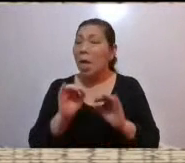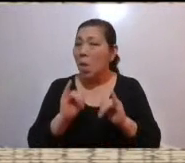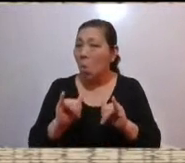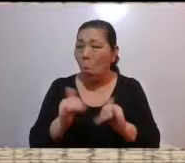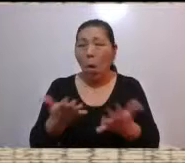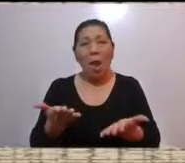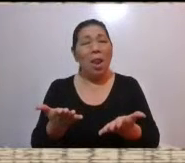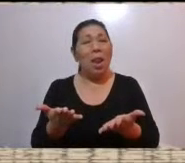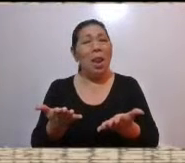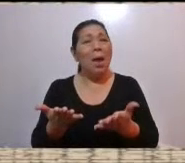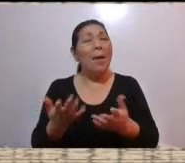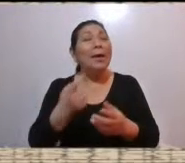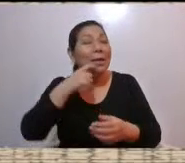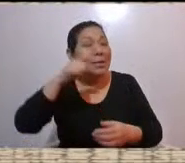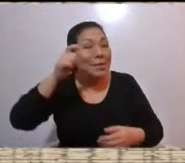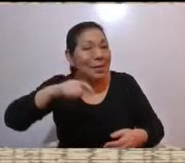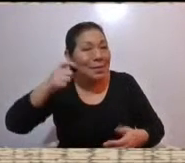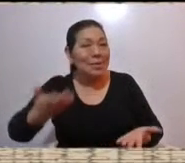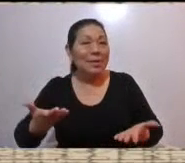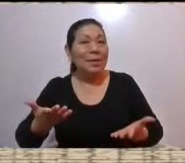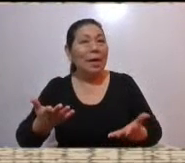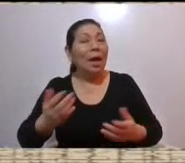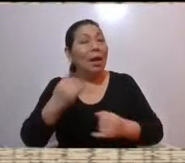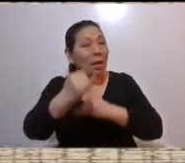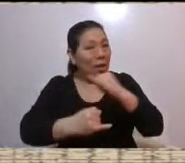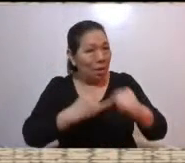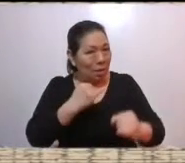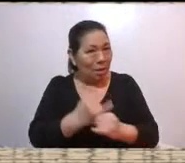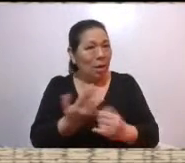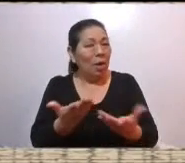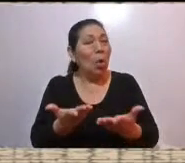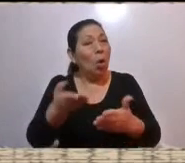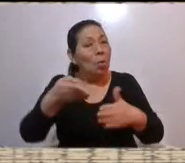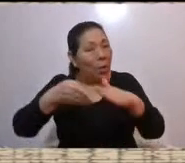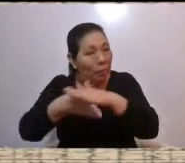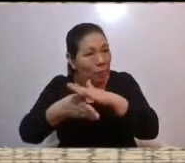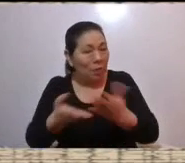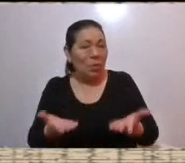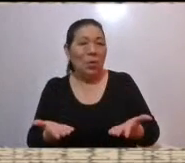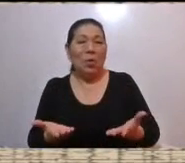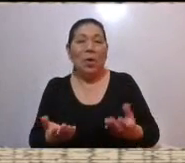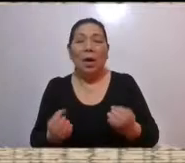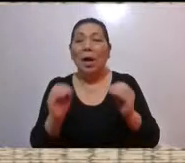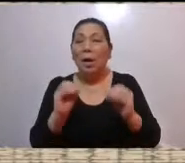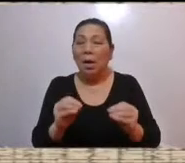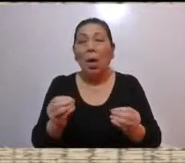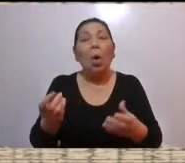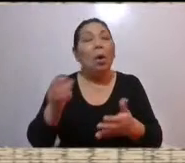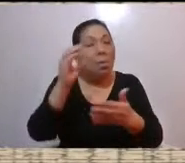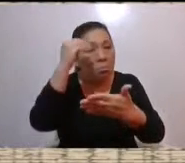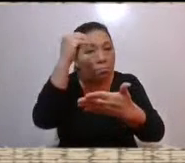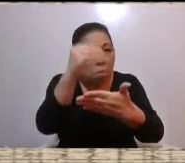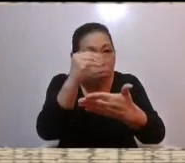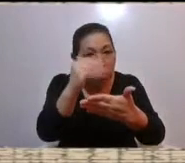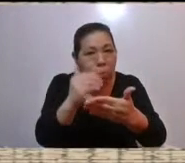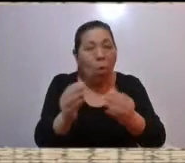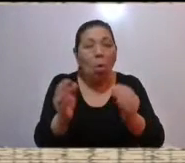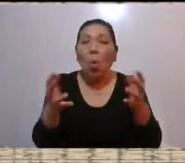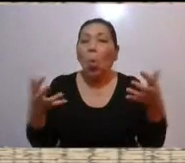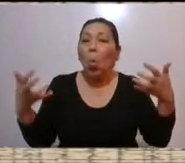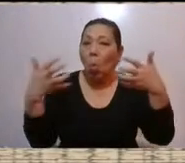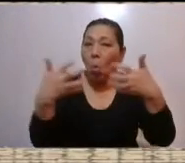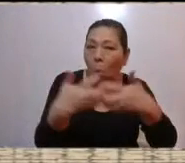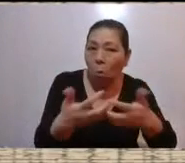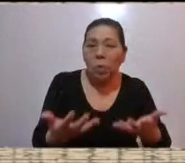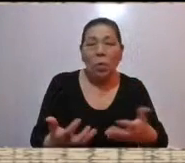educación con los mismos estándares requeridos, tanto a nivel internacional como a nivel interno, lo cual debe entrar en conjugación, no debe